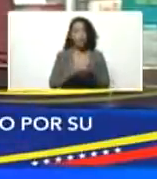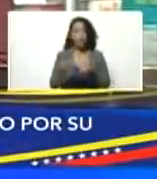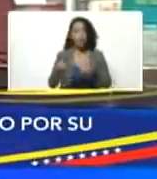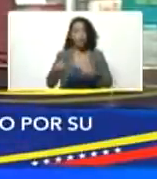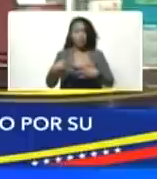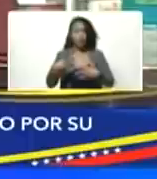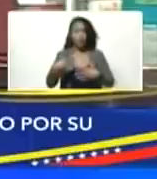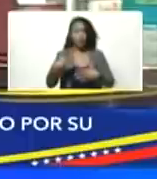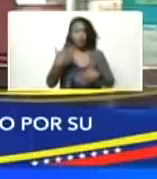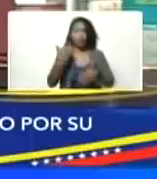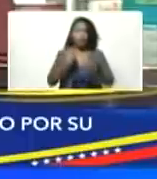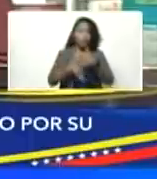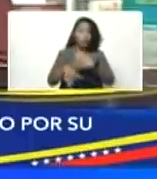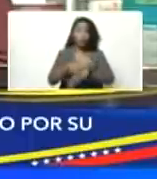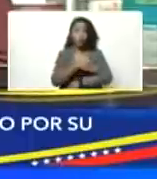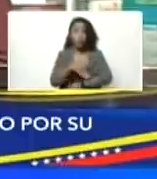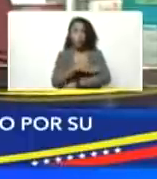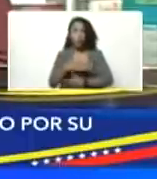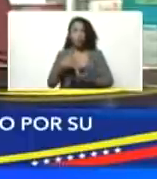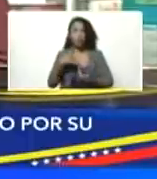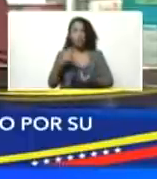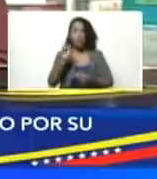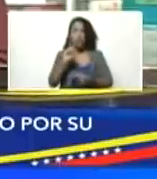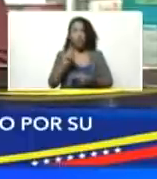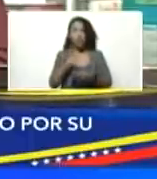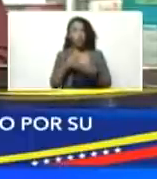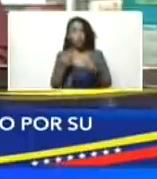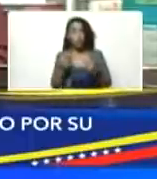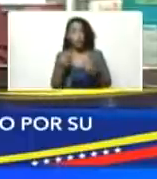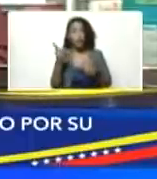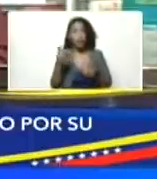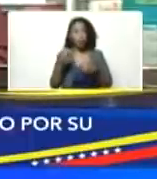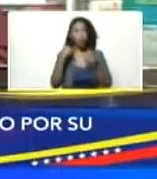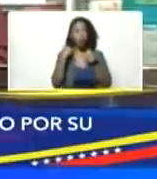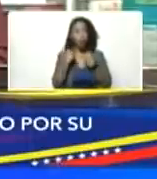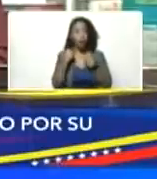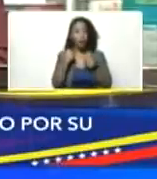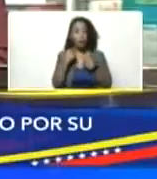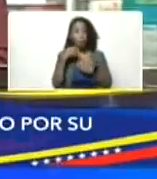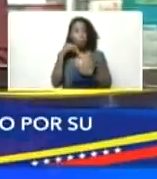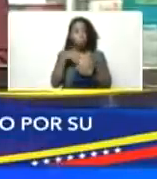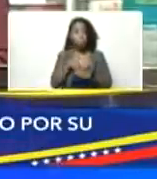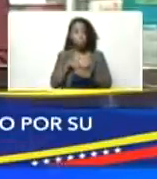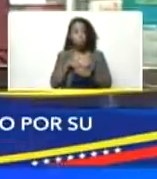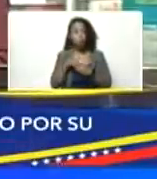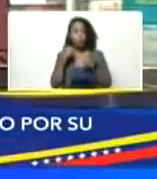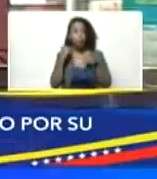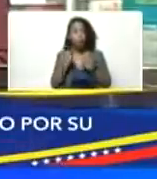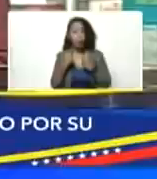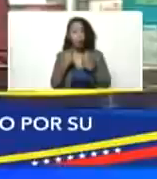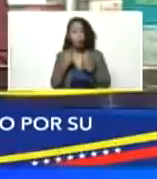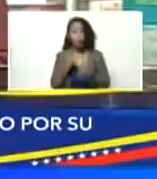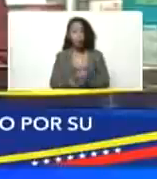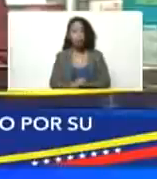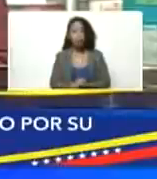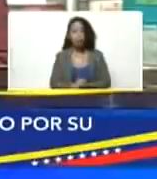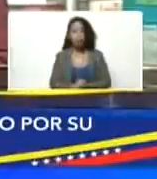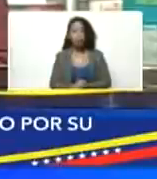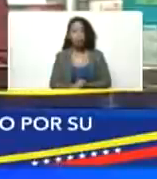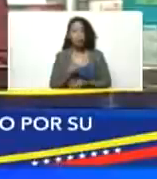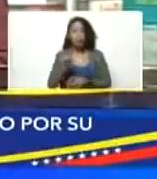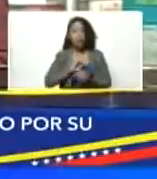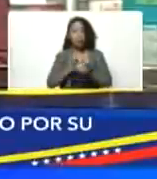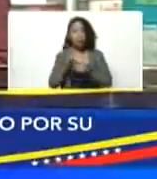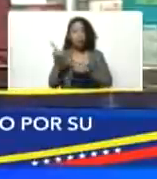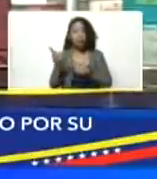estaba en la calle. Y no es que le dio suavecito, le dio durísimo el coronavirus. Y el coronavirus lo